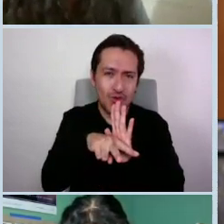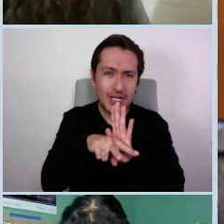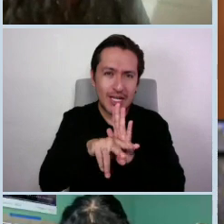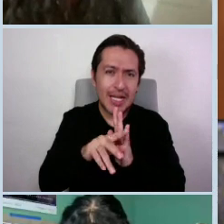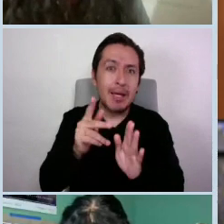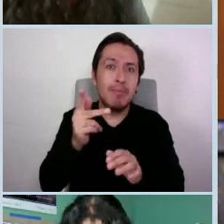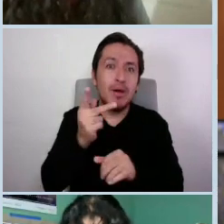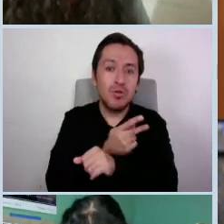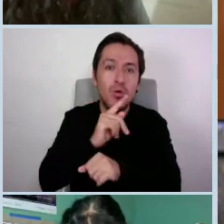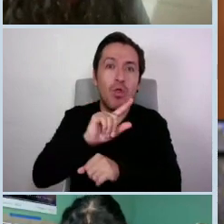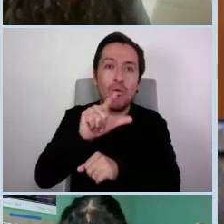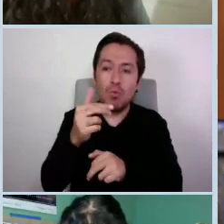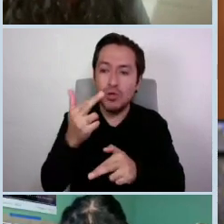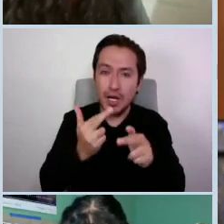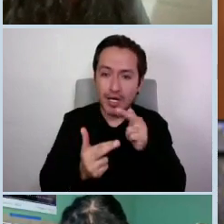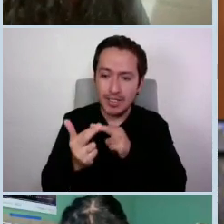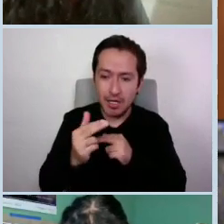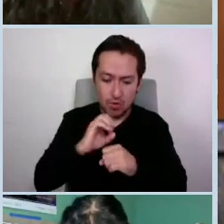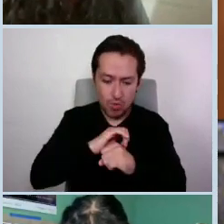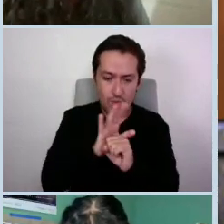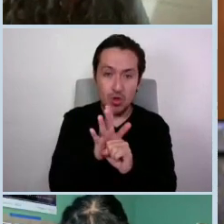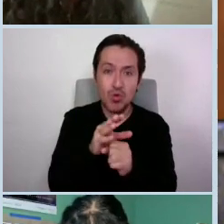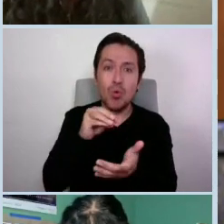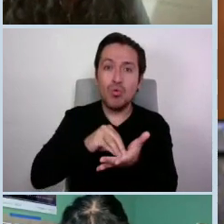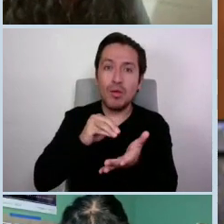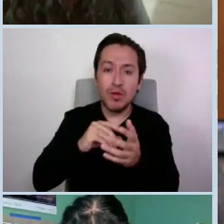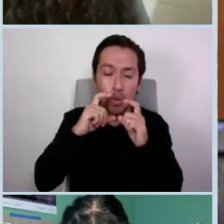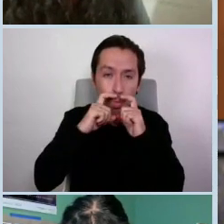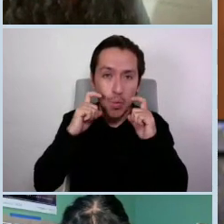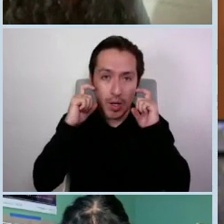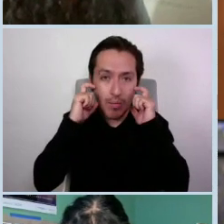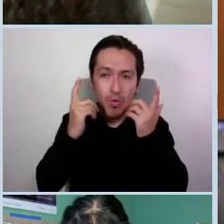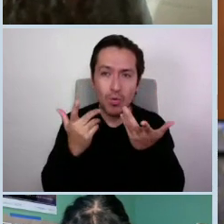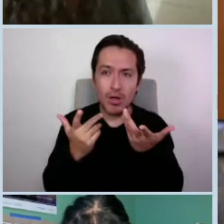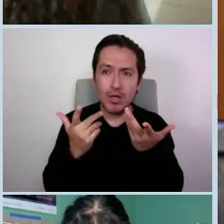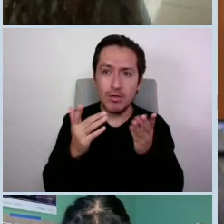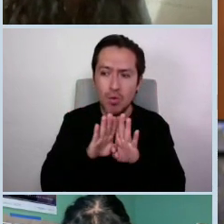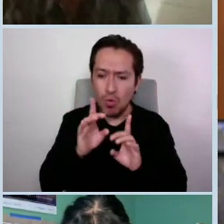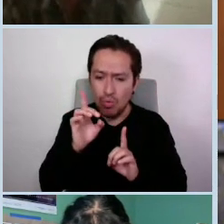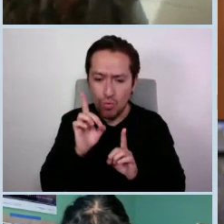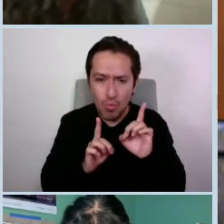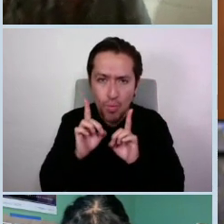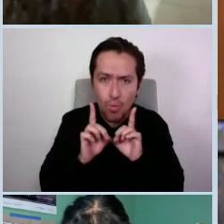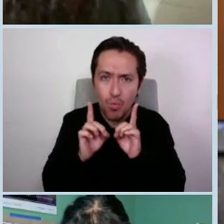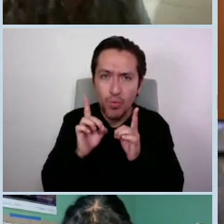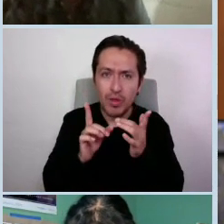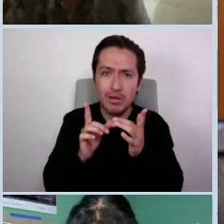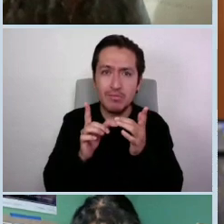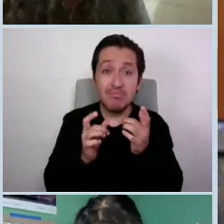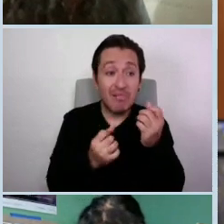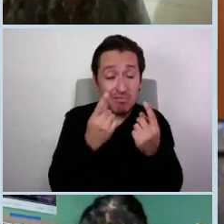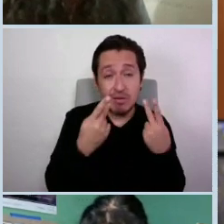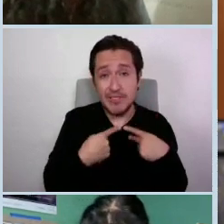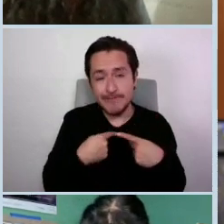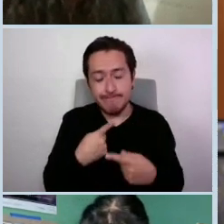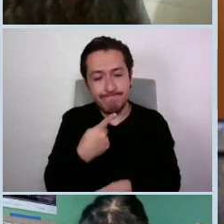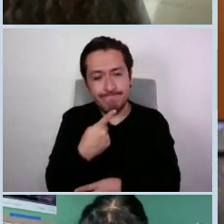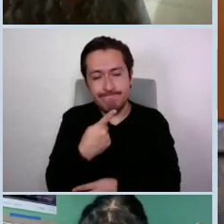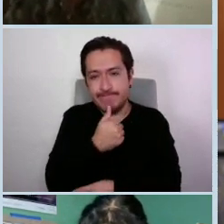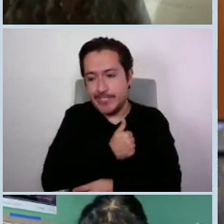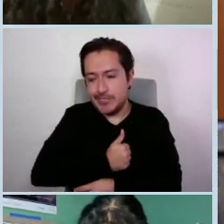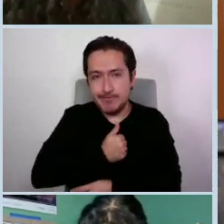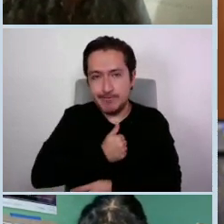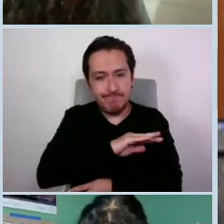cubrebocas y con muchísimo miedo por el covid con incertidumbre con pérdidas en este